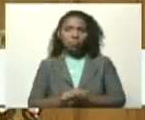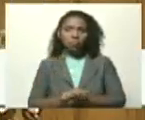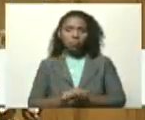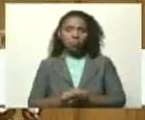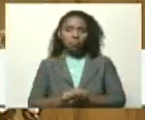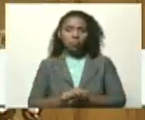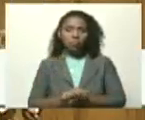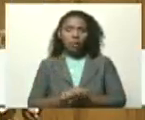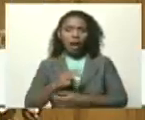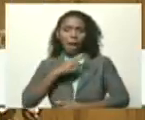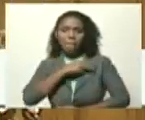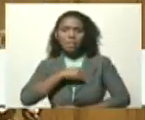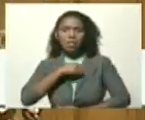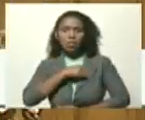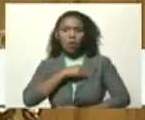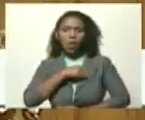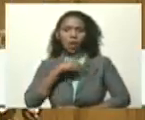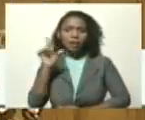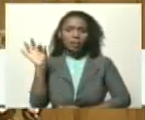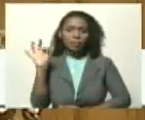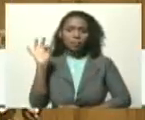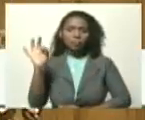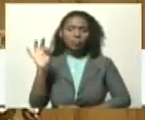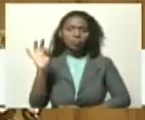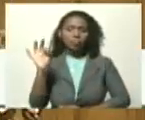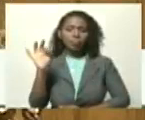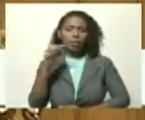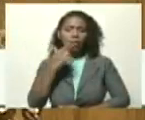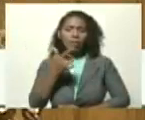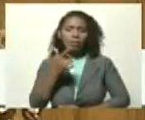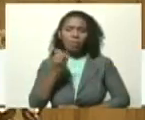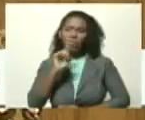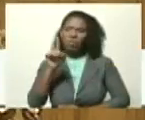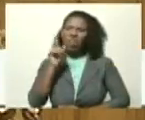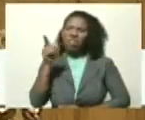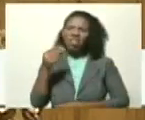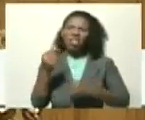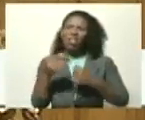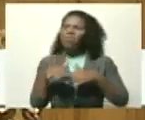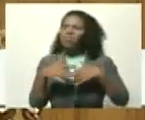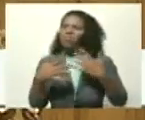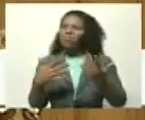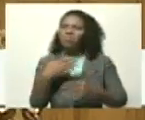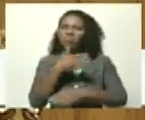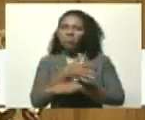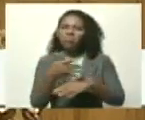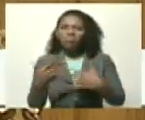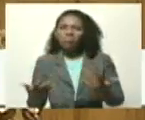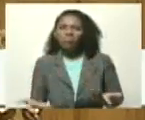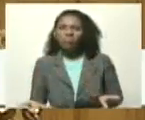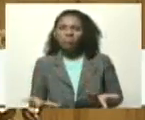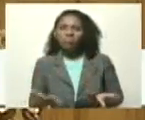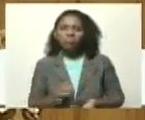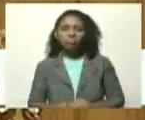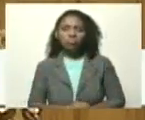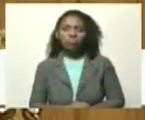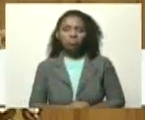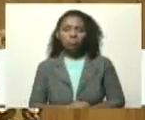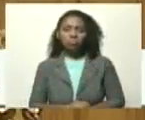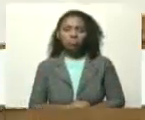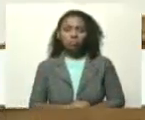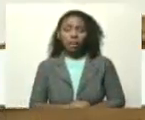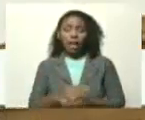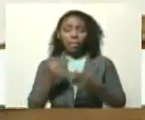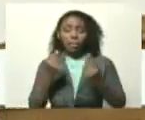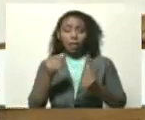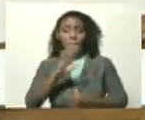la misión para la que fue electo y va a preguntar, esa plata a dónde se fue? La plata que le